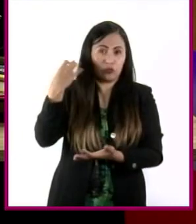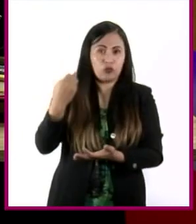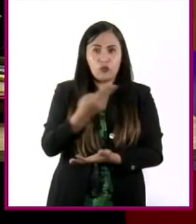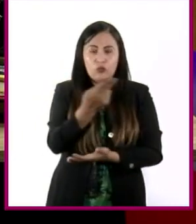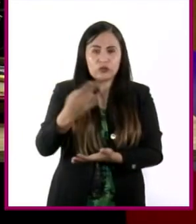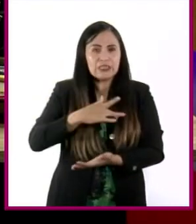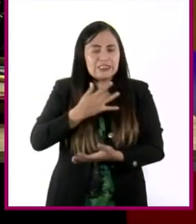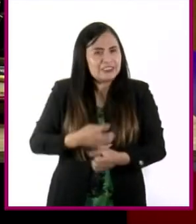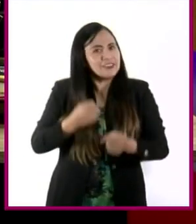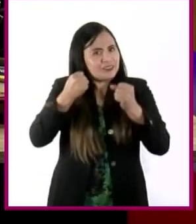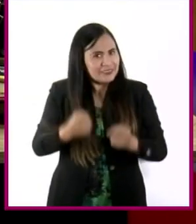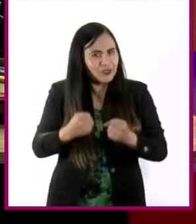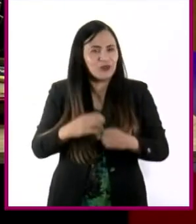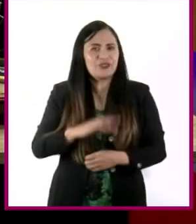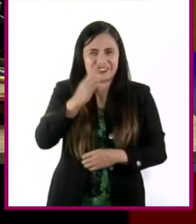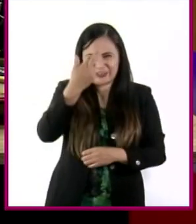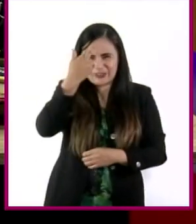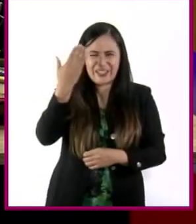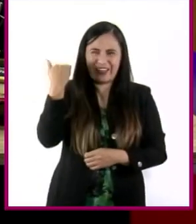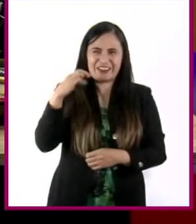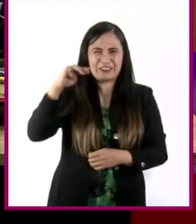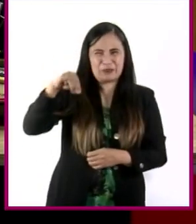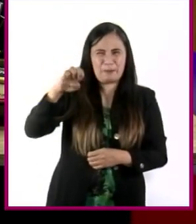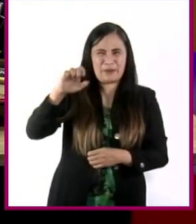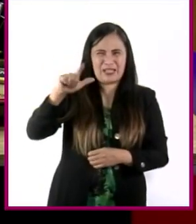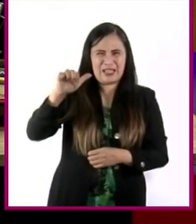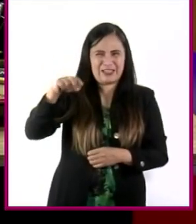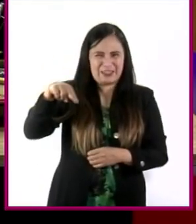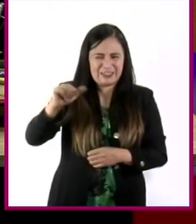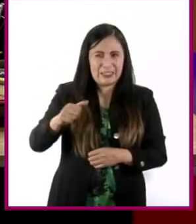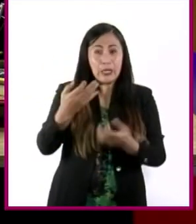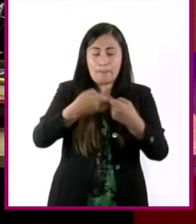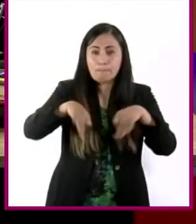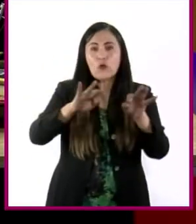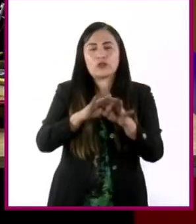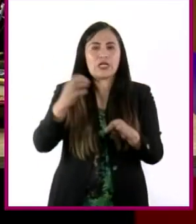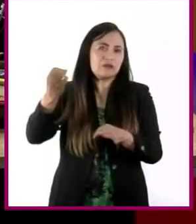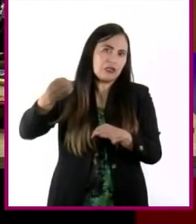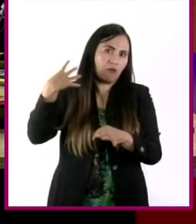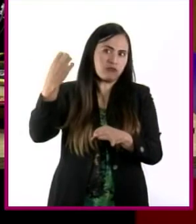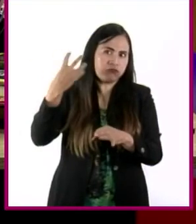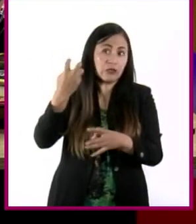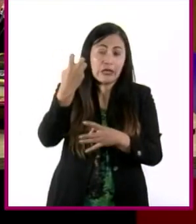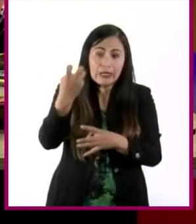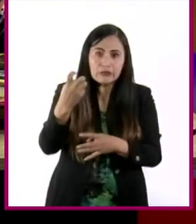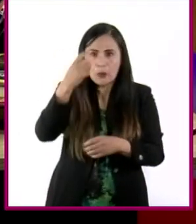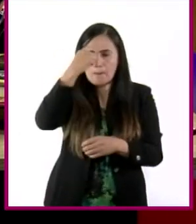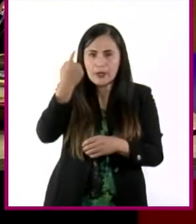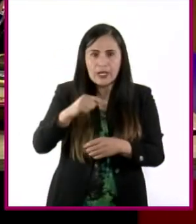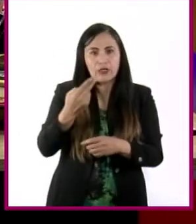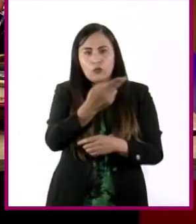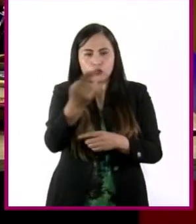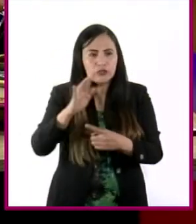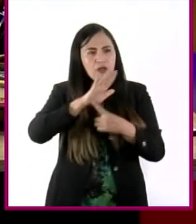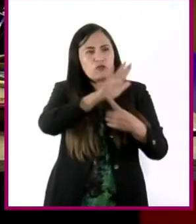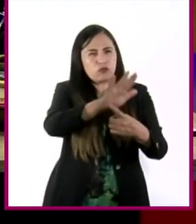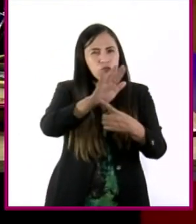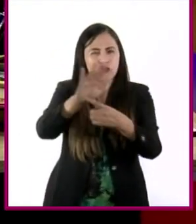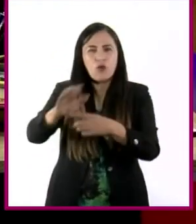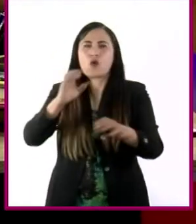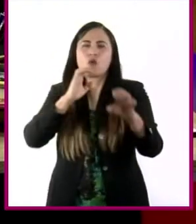público. Recuerden lo que nos comentó la doctora Melanie acerca de la importancia de los discursos para que puedan aportar a crear una